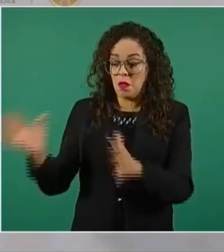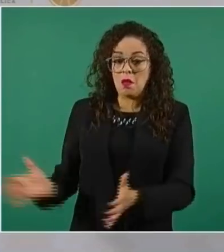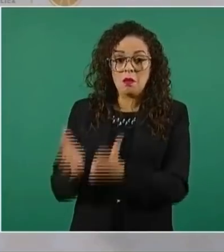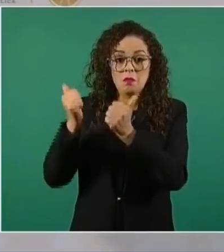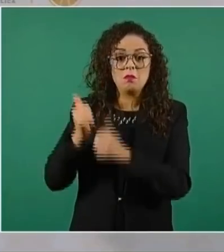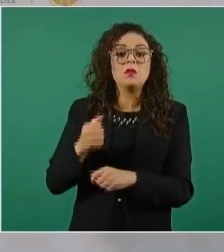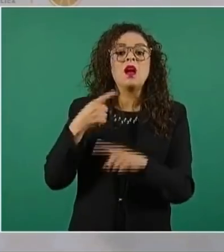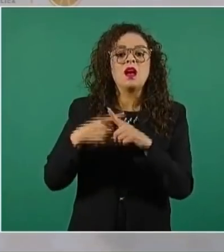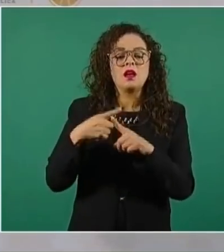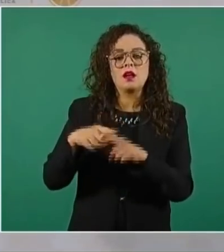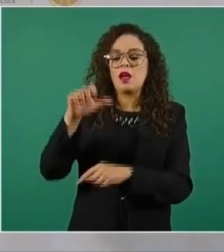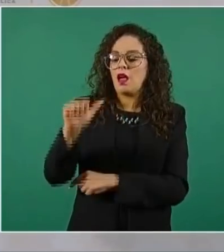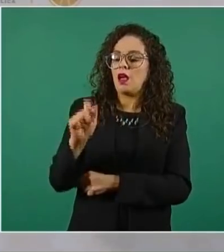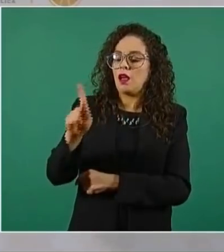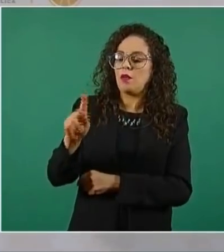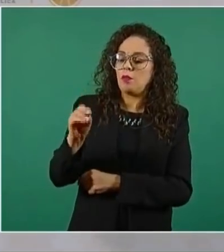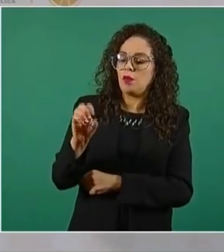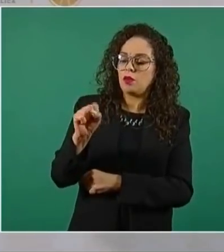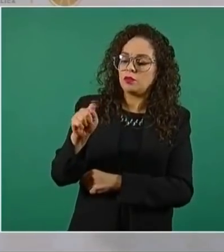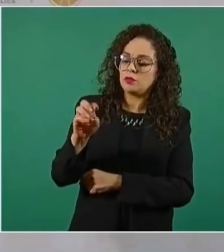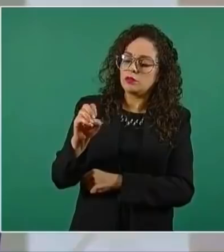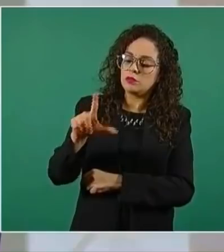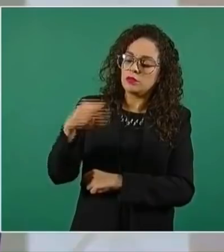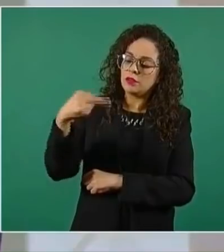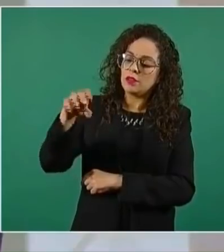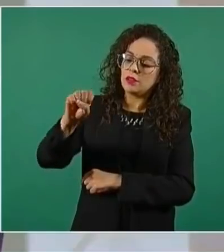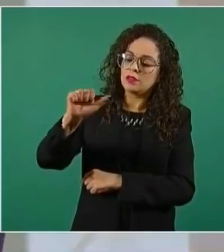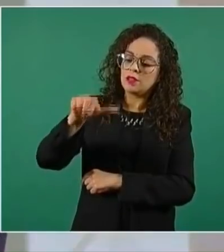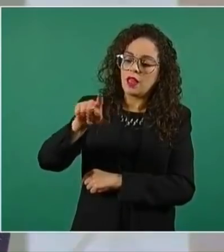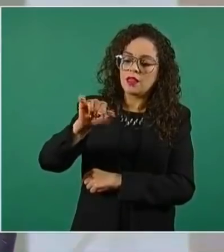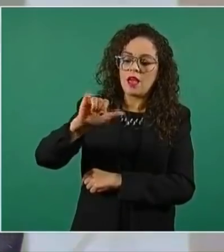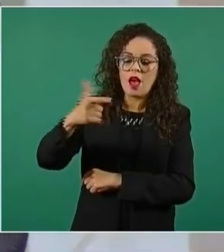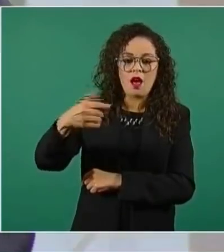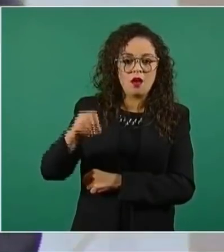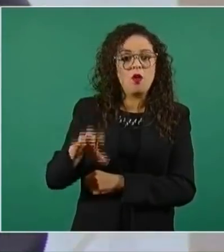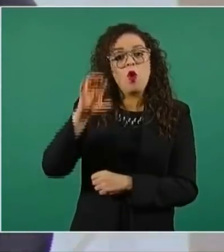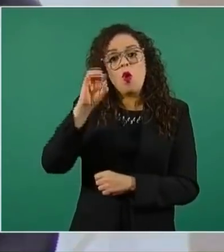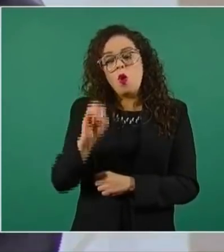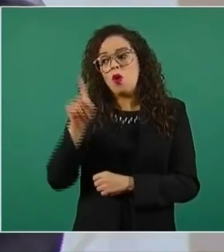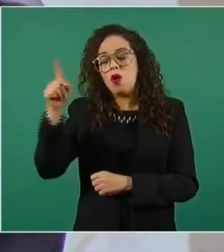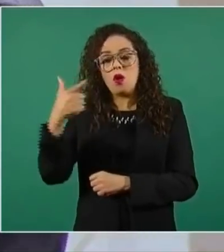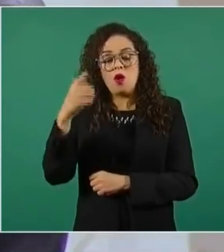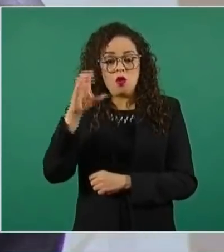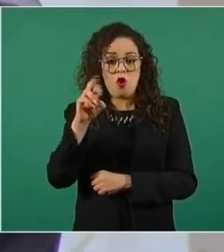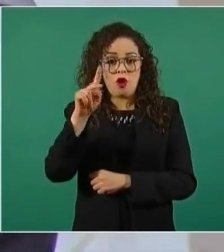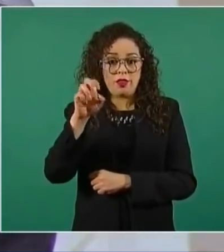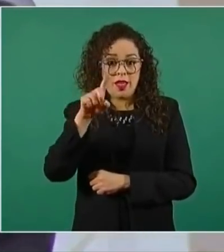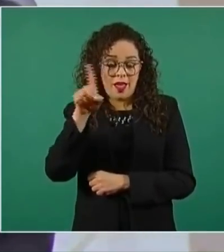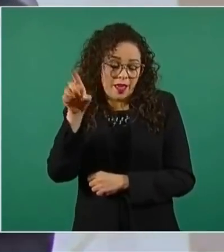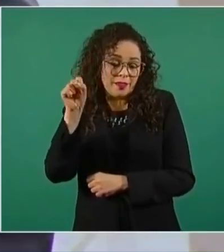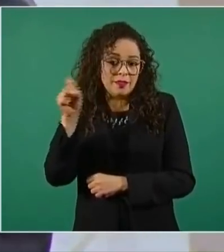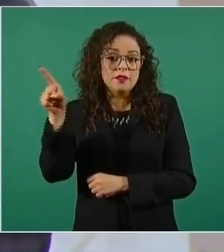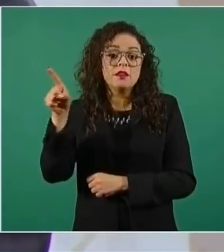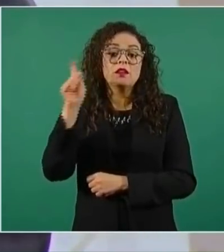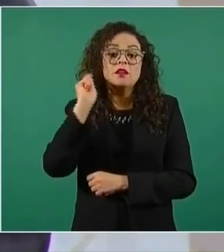o que Cortés y sus soldados eran enviados de la